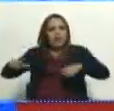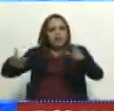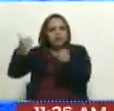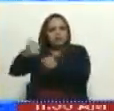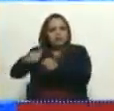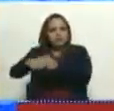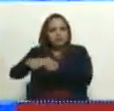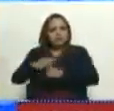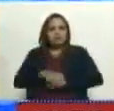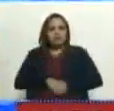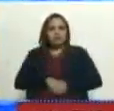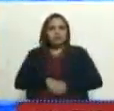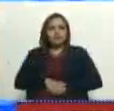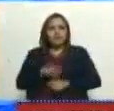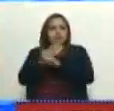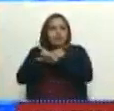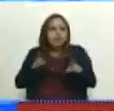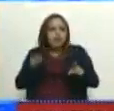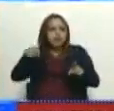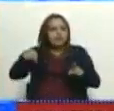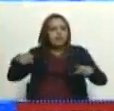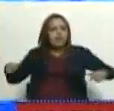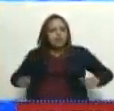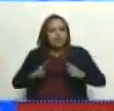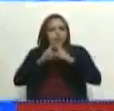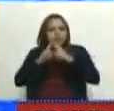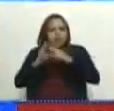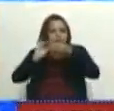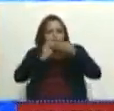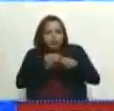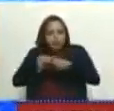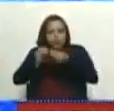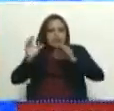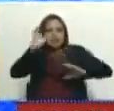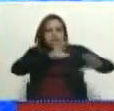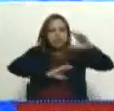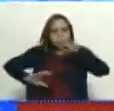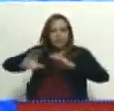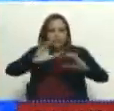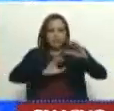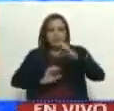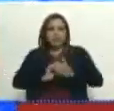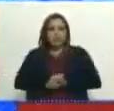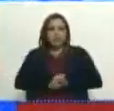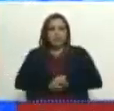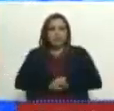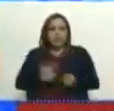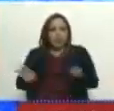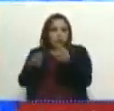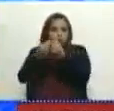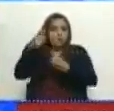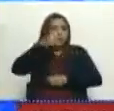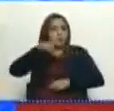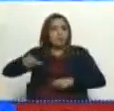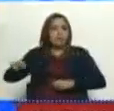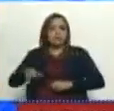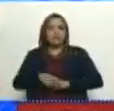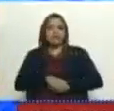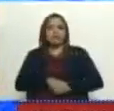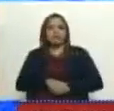Pero es un encuentro técnico, científico, popular,